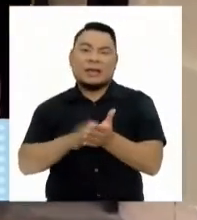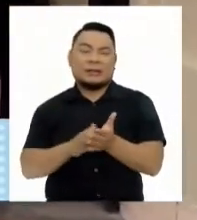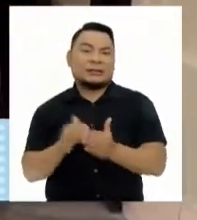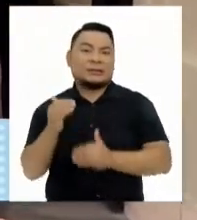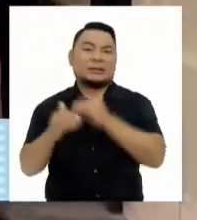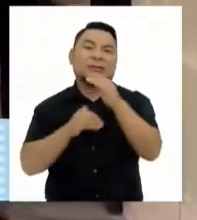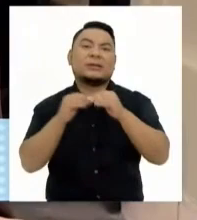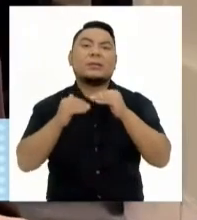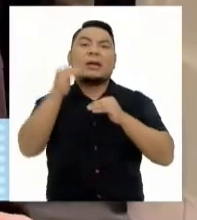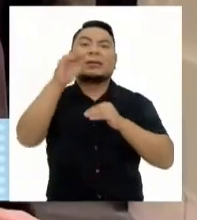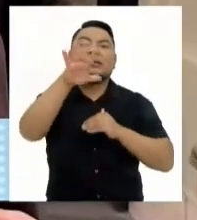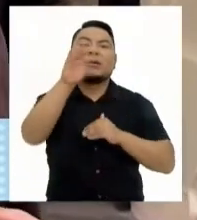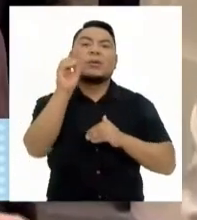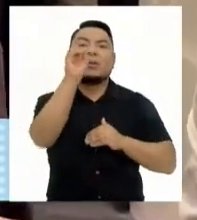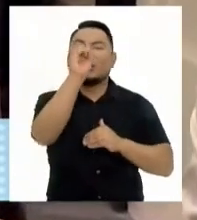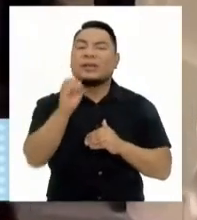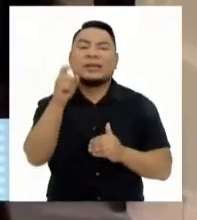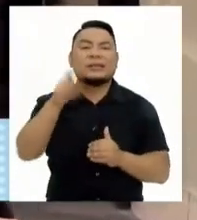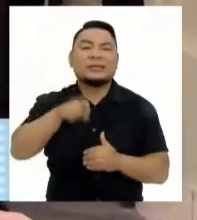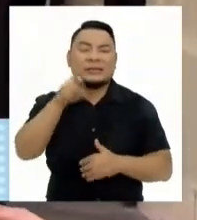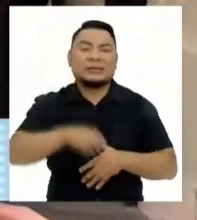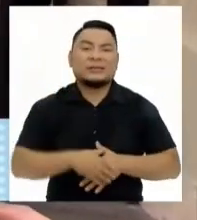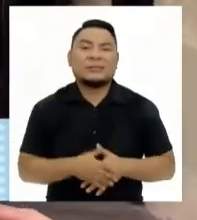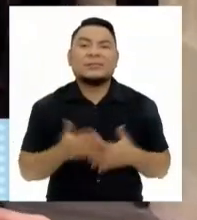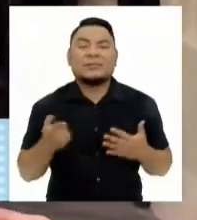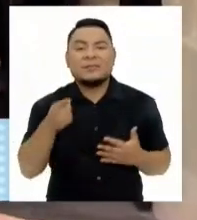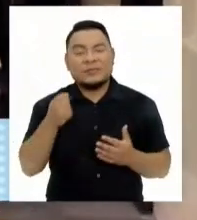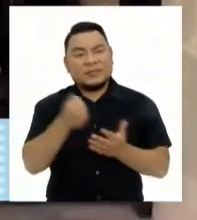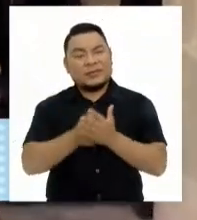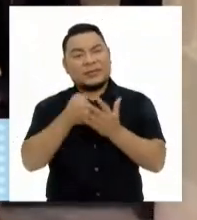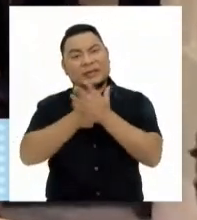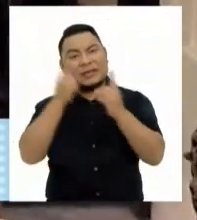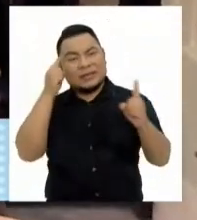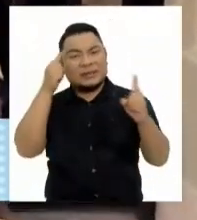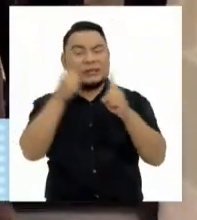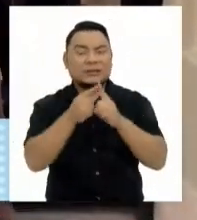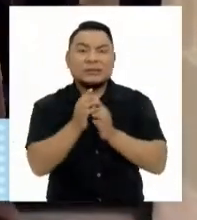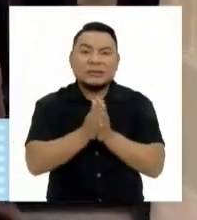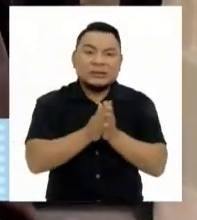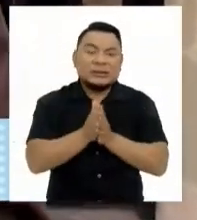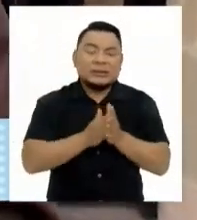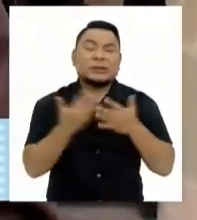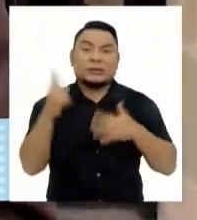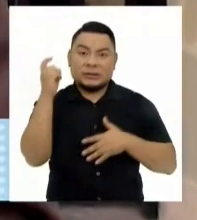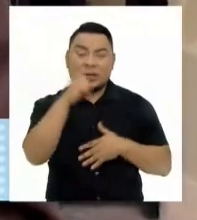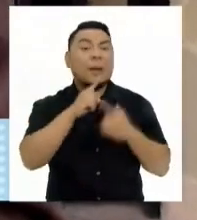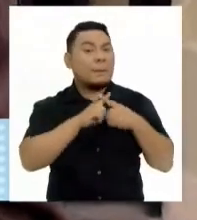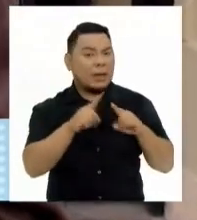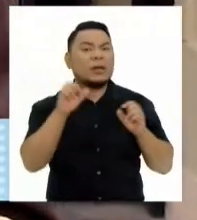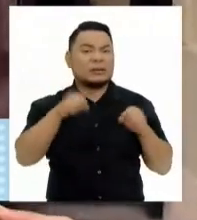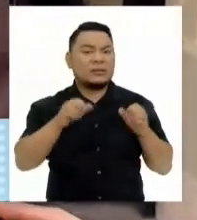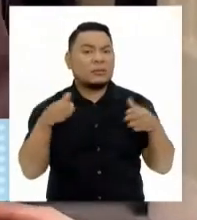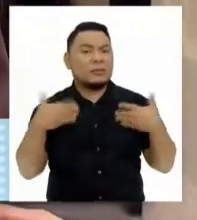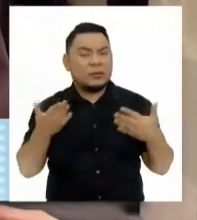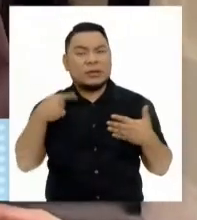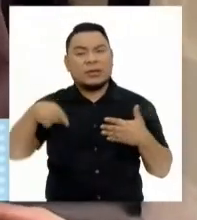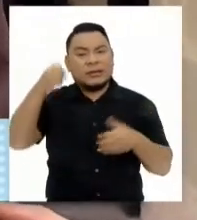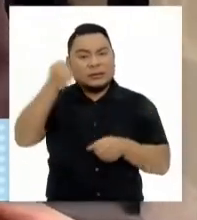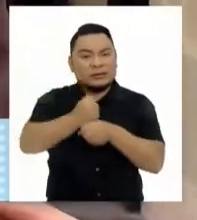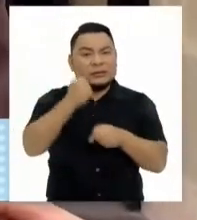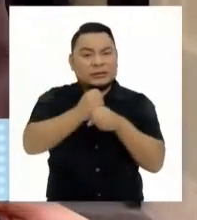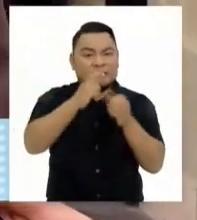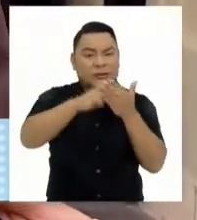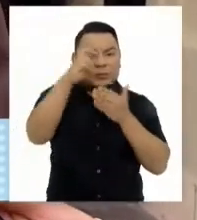el 50%, que es una meta absolutamente ambiciosa, pero eso no va a depender solo de una estrategia